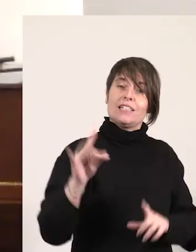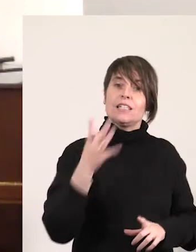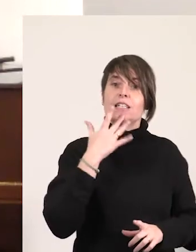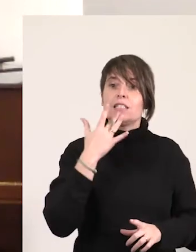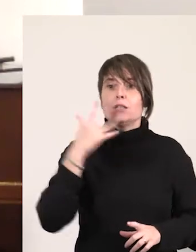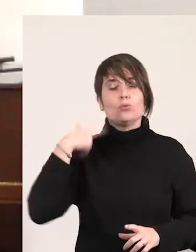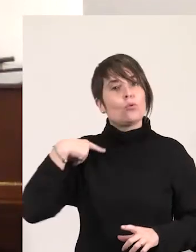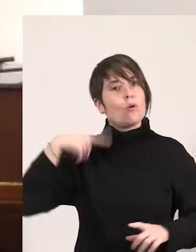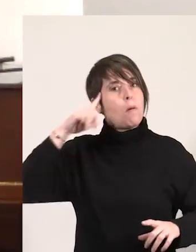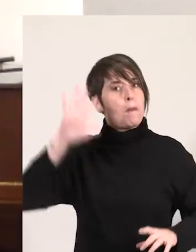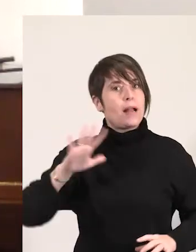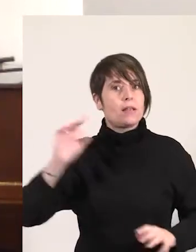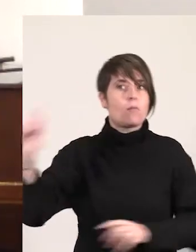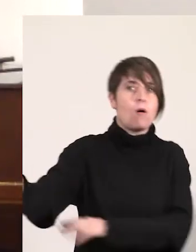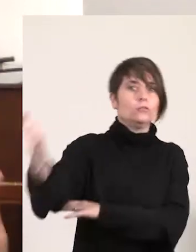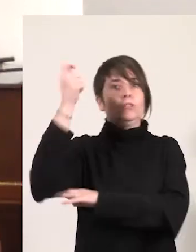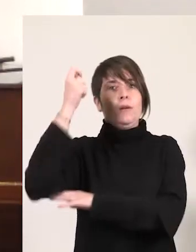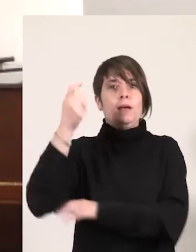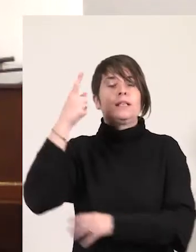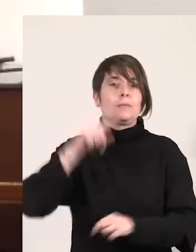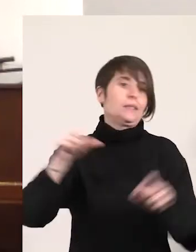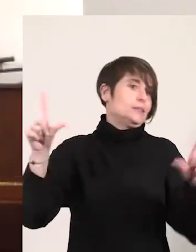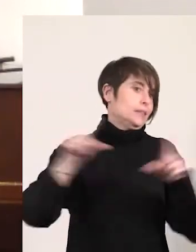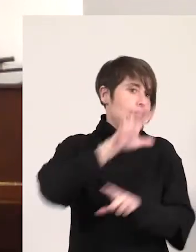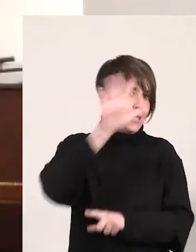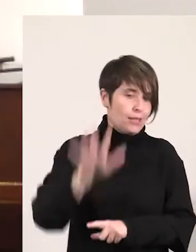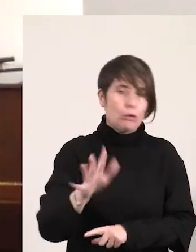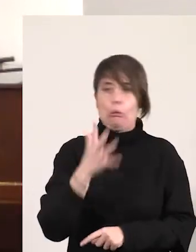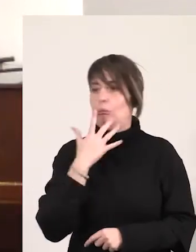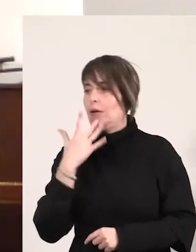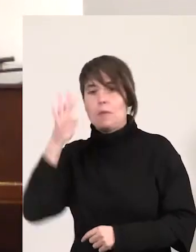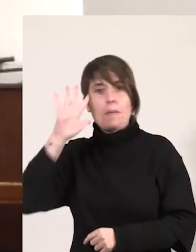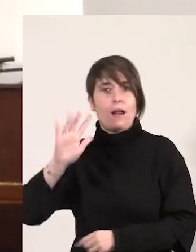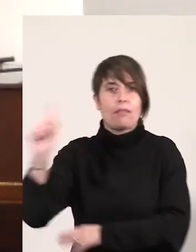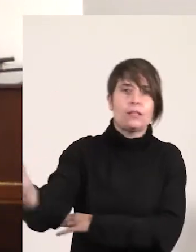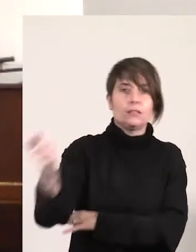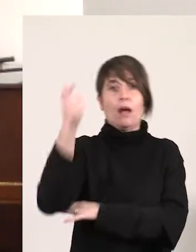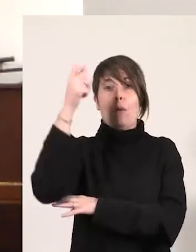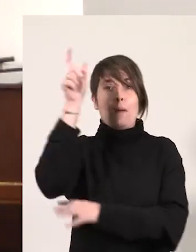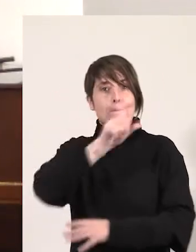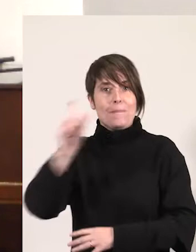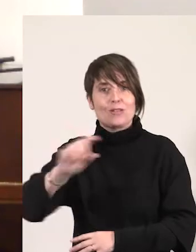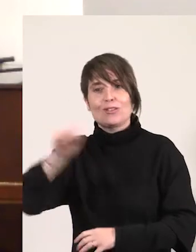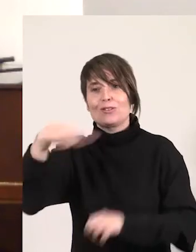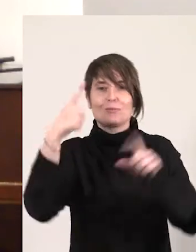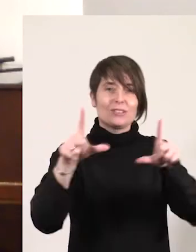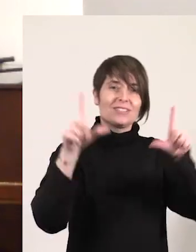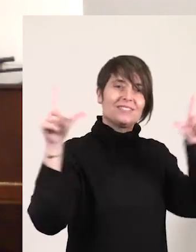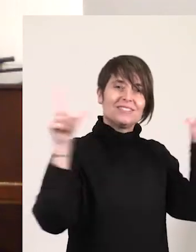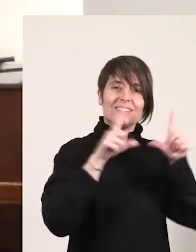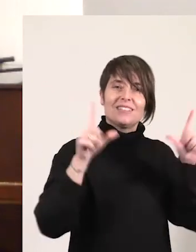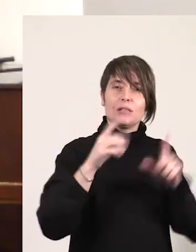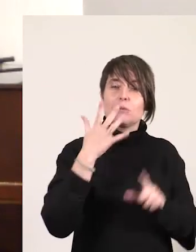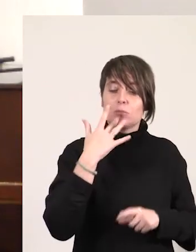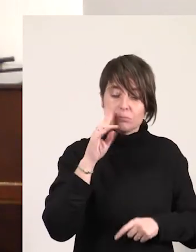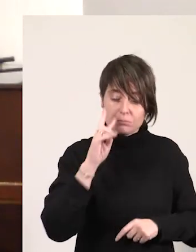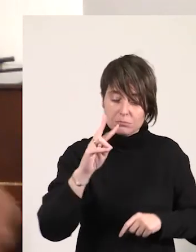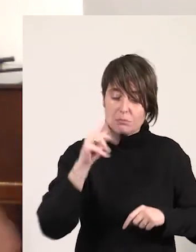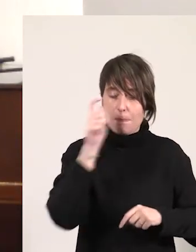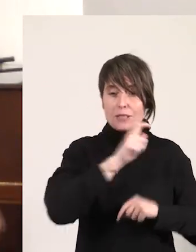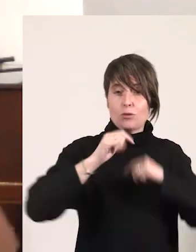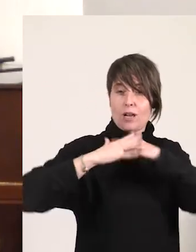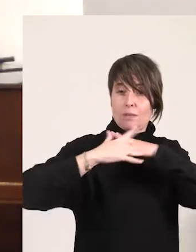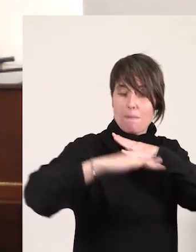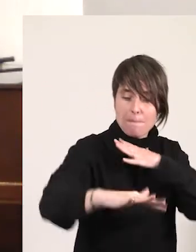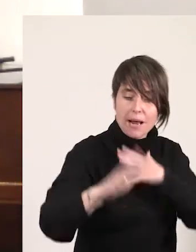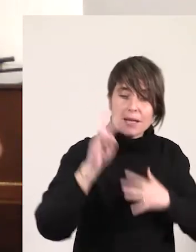sí tienes derecho a salir cuando has llevado a cabo una heroicidad, también en Telecinco. sacaron a unos